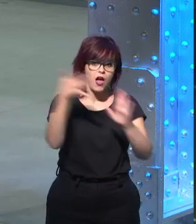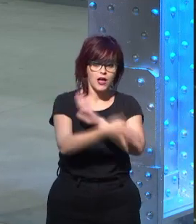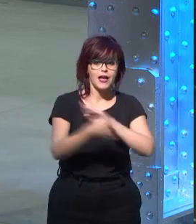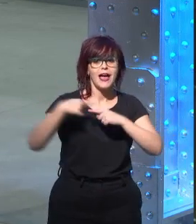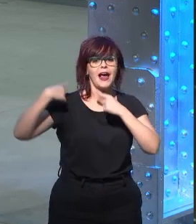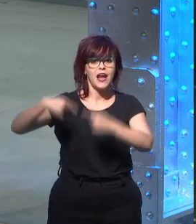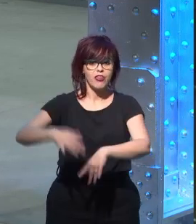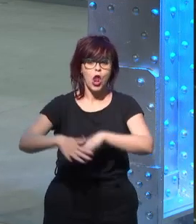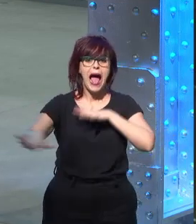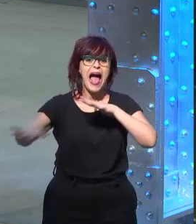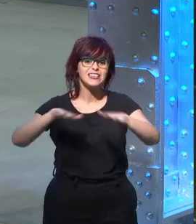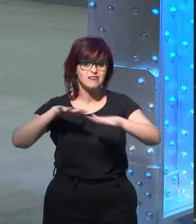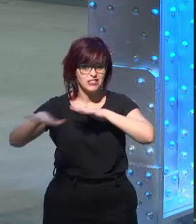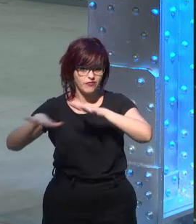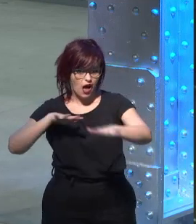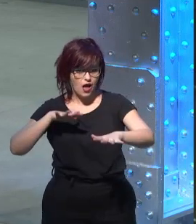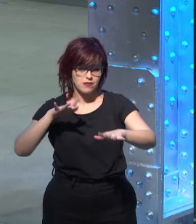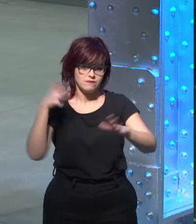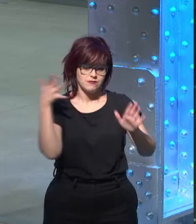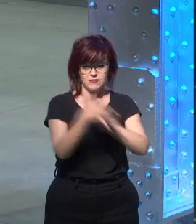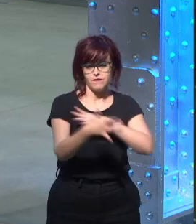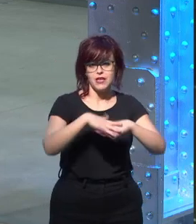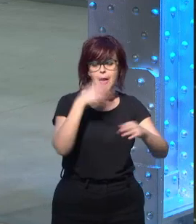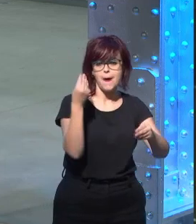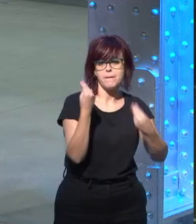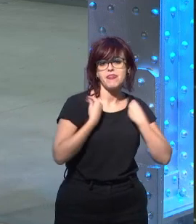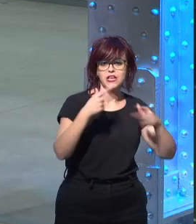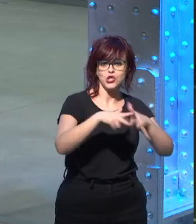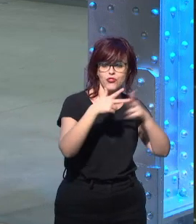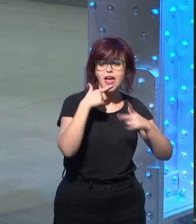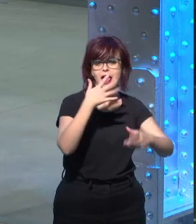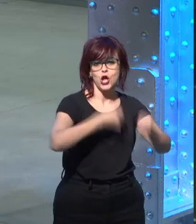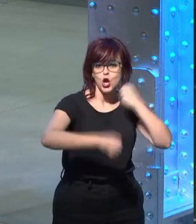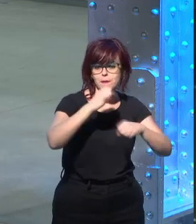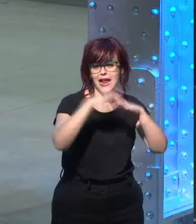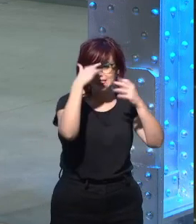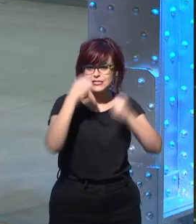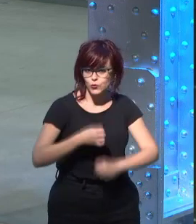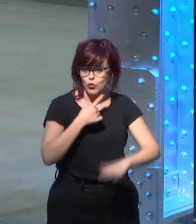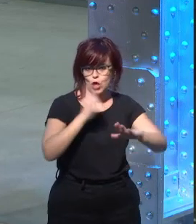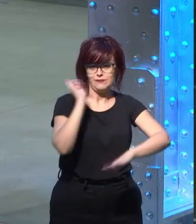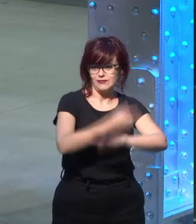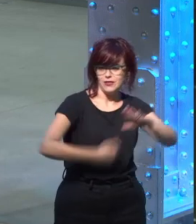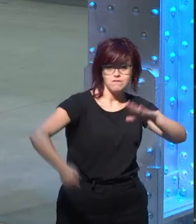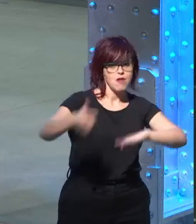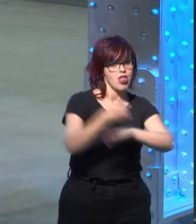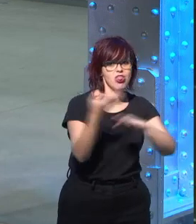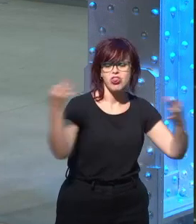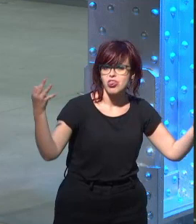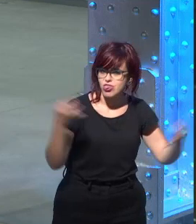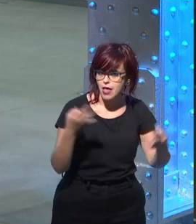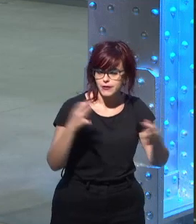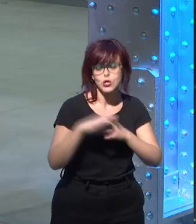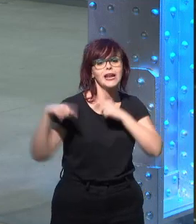llama la generación activa, que dirige la vida social y económica y las instituciones políticas, tiene la obligación,